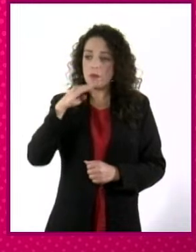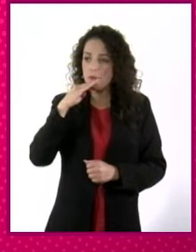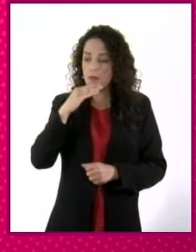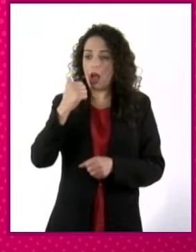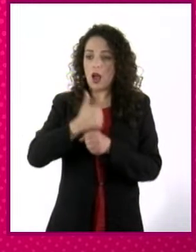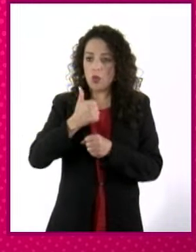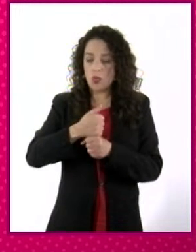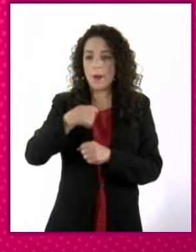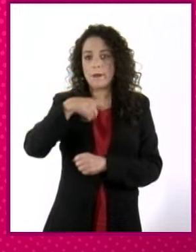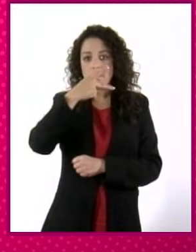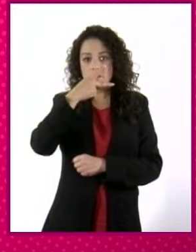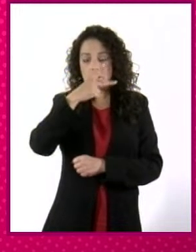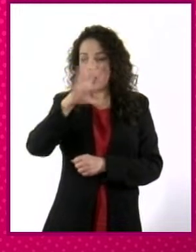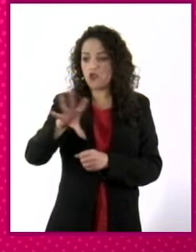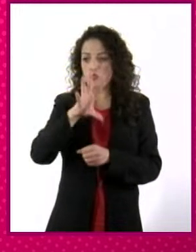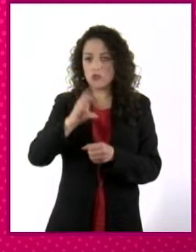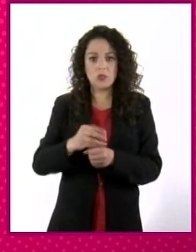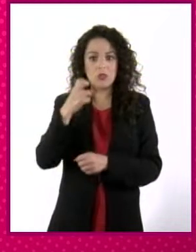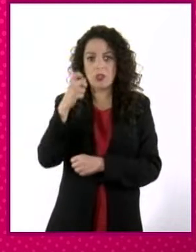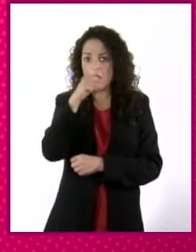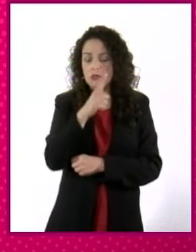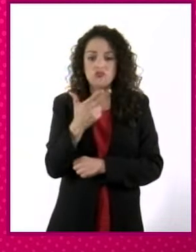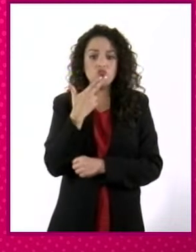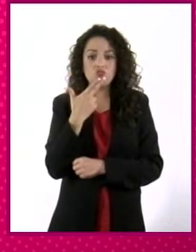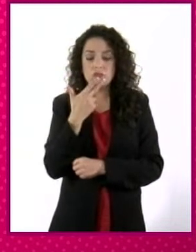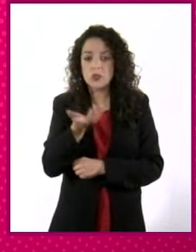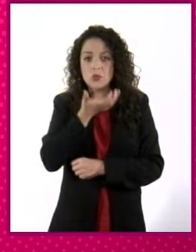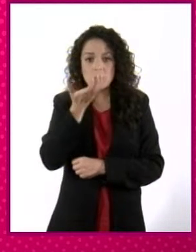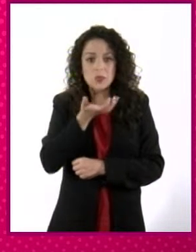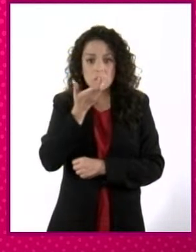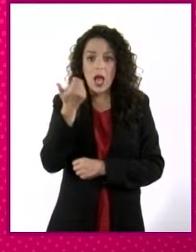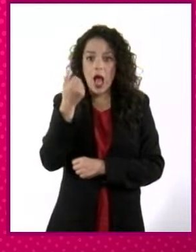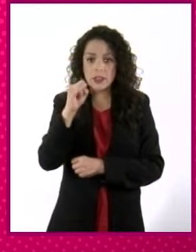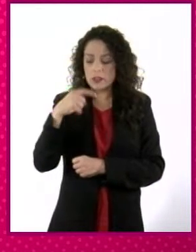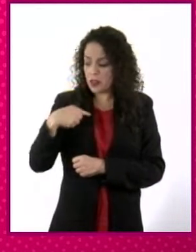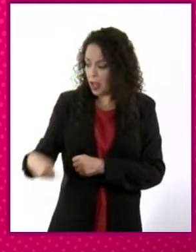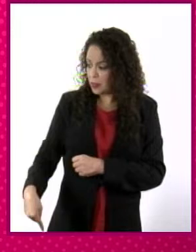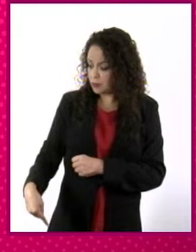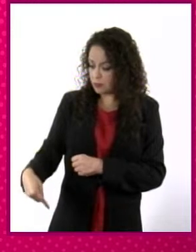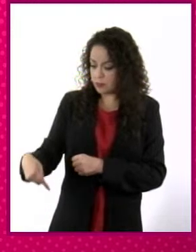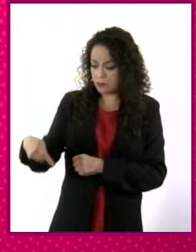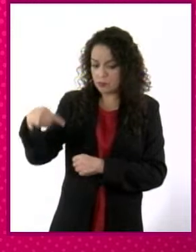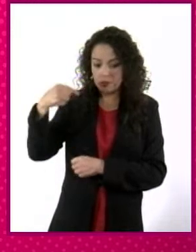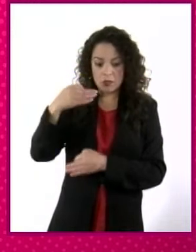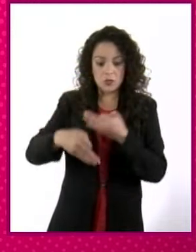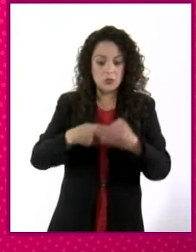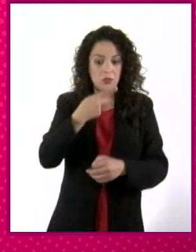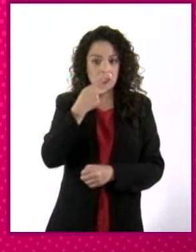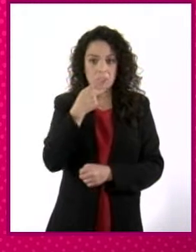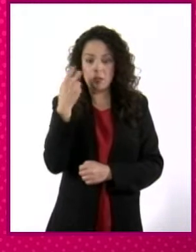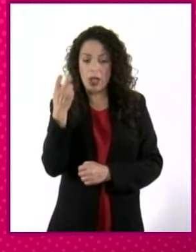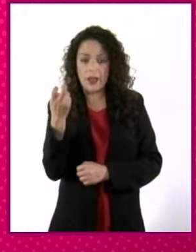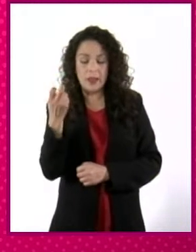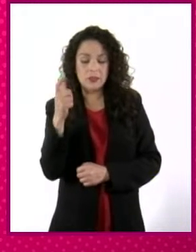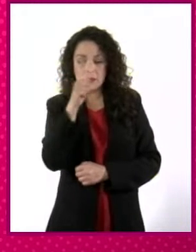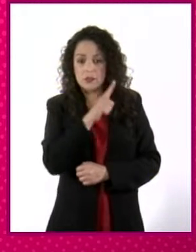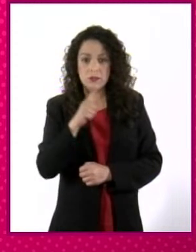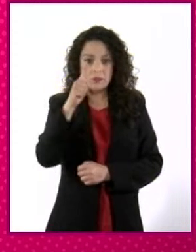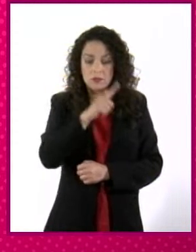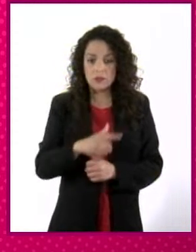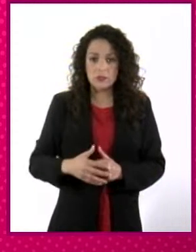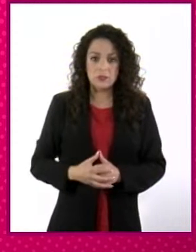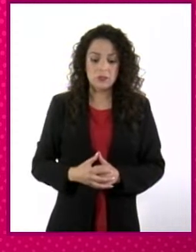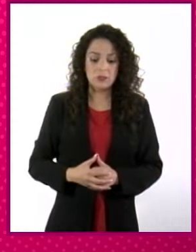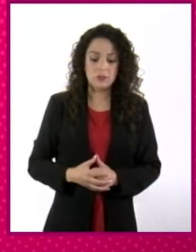mi papá, todos hablaban el tzotzil, entonces yo crecí en un entorno donde todos hablábamos esa lengua.